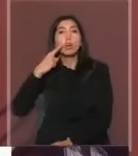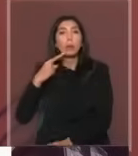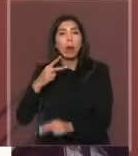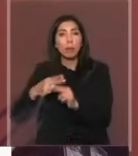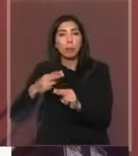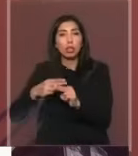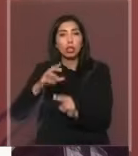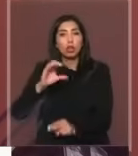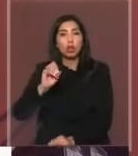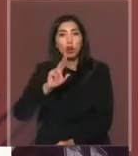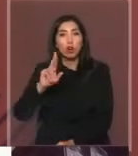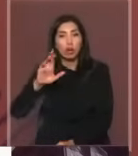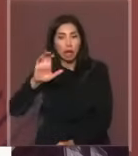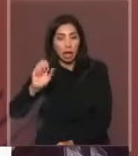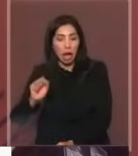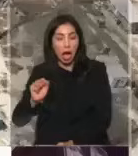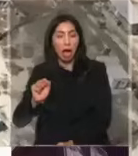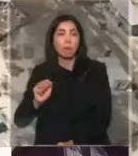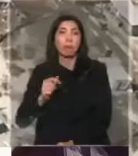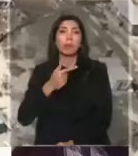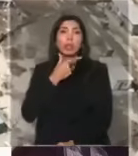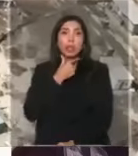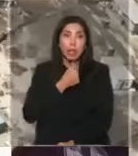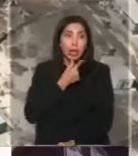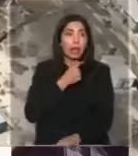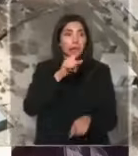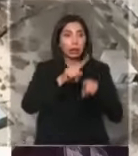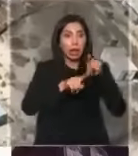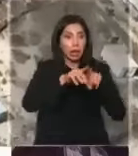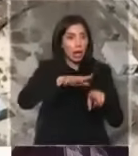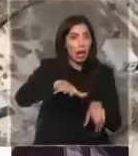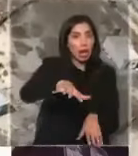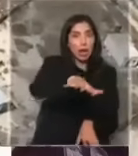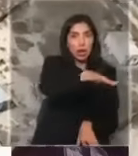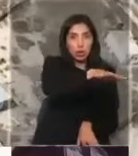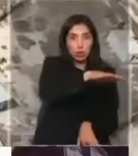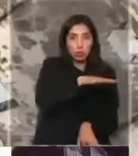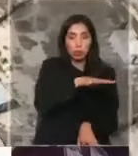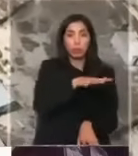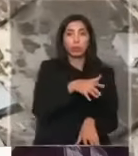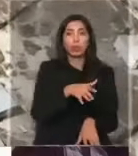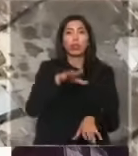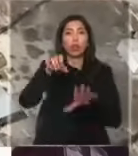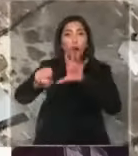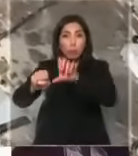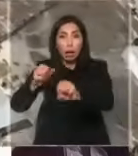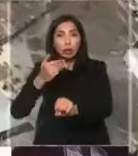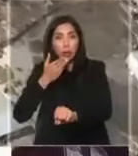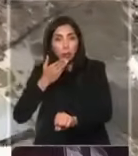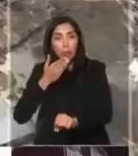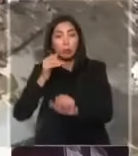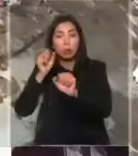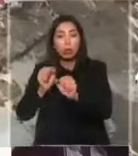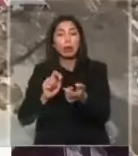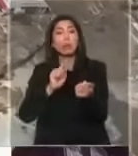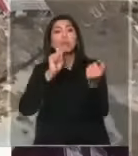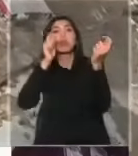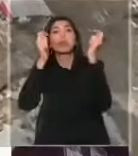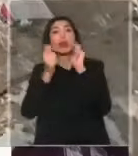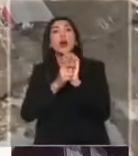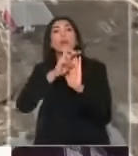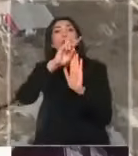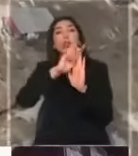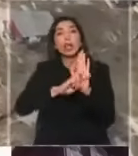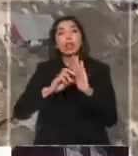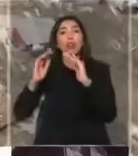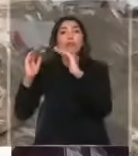la voluntad que su predio, incluyendo la porción que en su momento denunciaron como usurpada, pueda convertirse en algún proyecto de vivienda